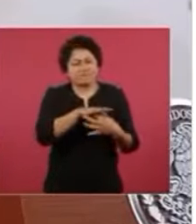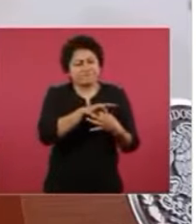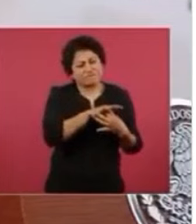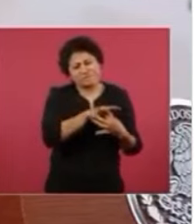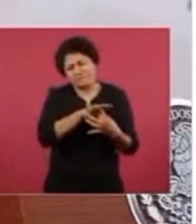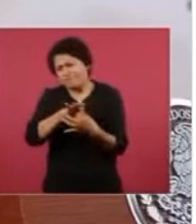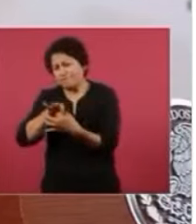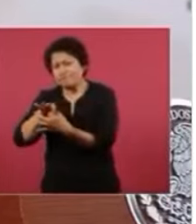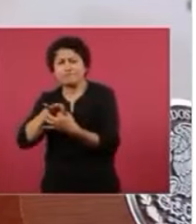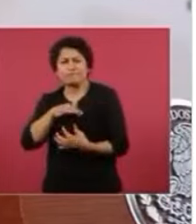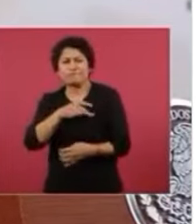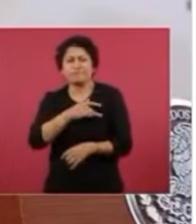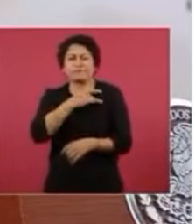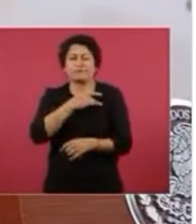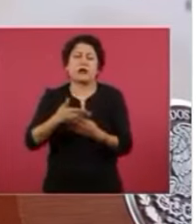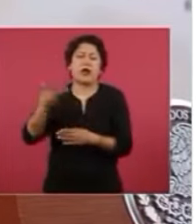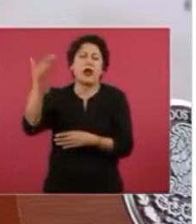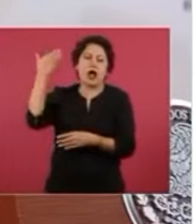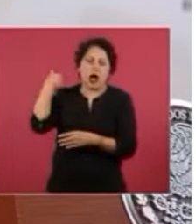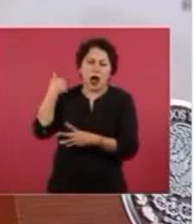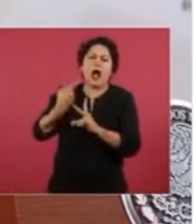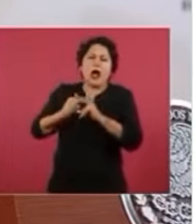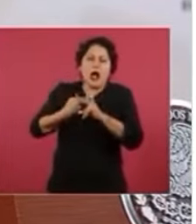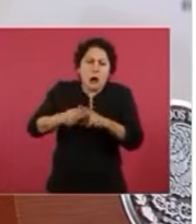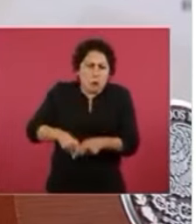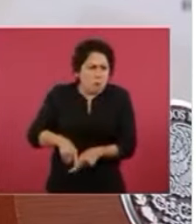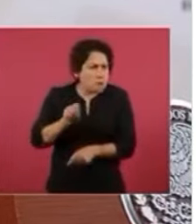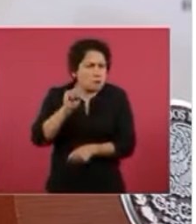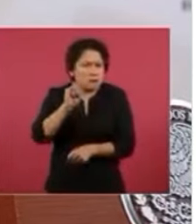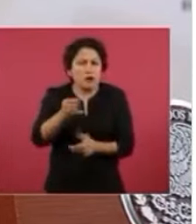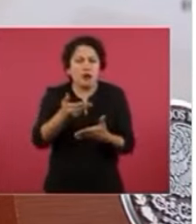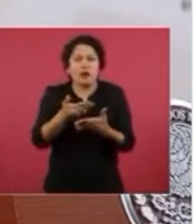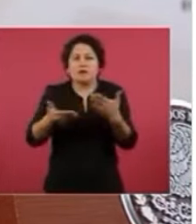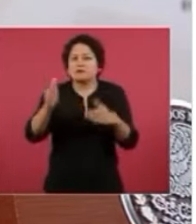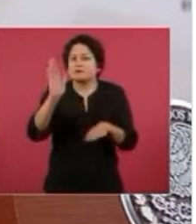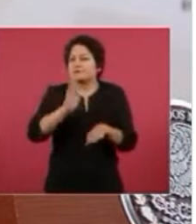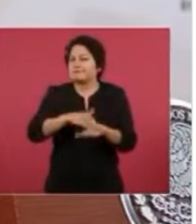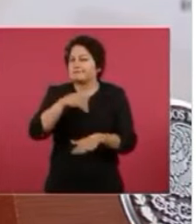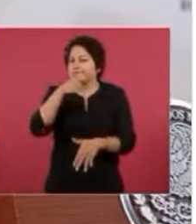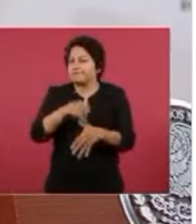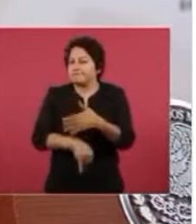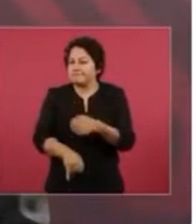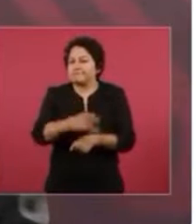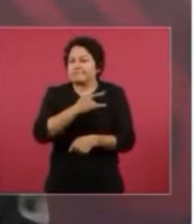en la gente este en mí